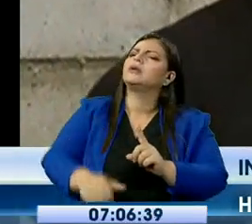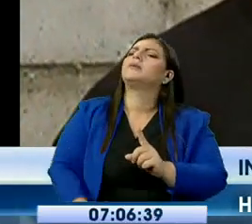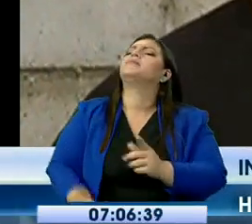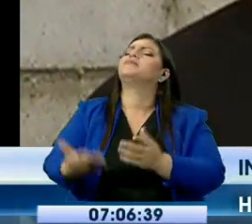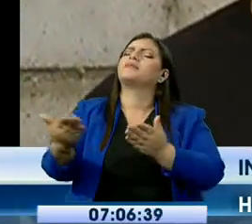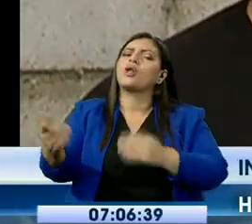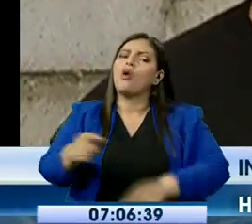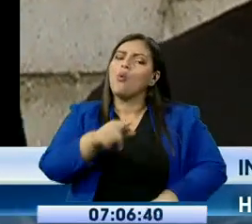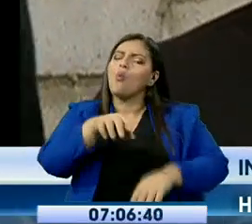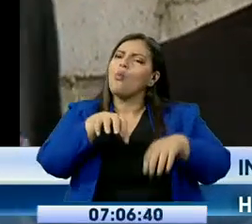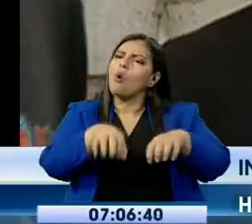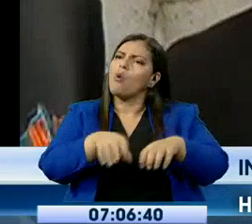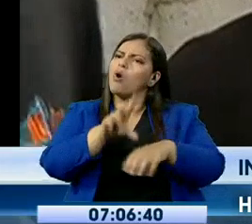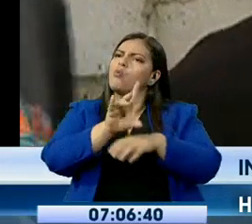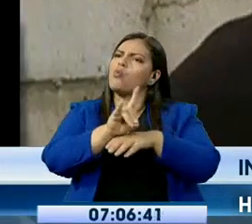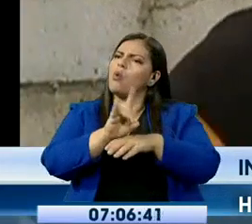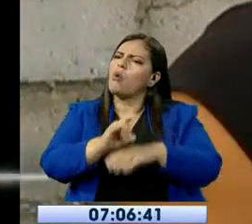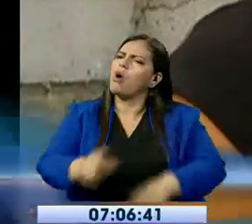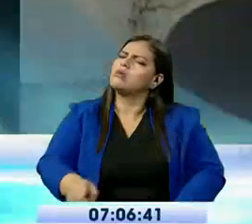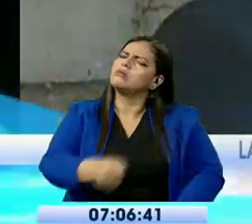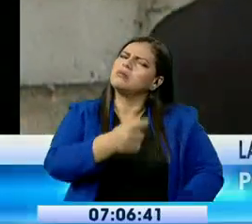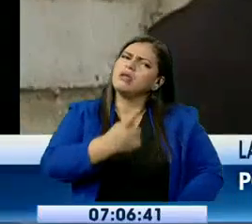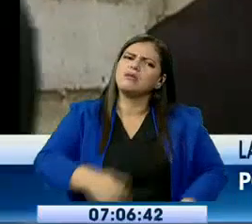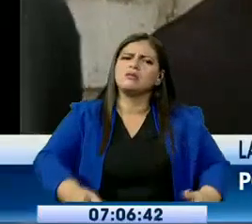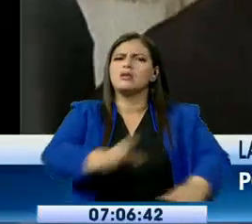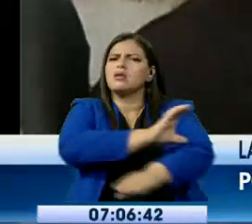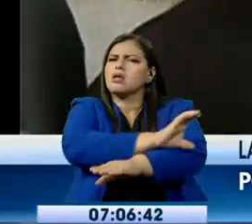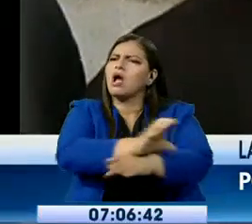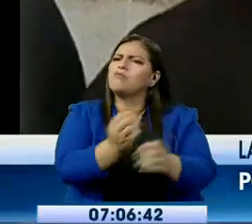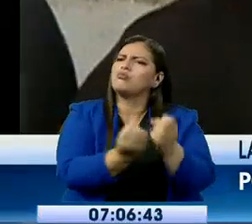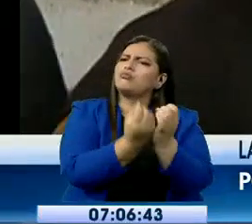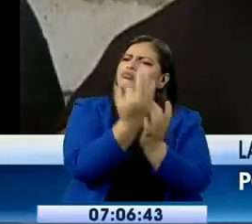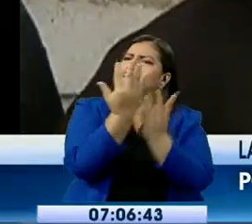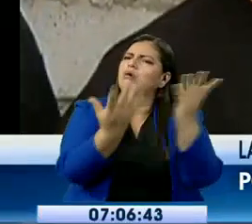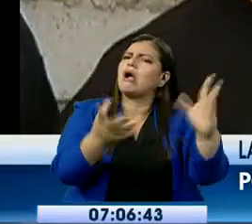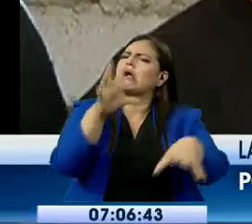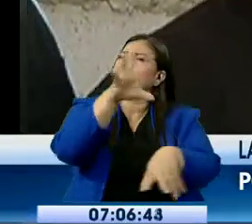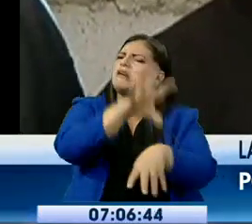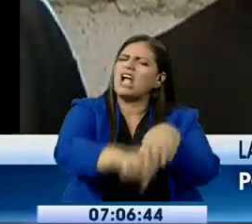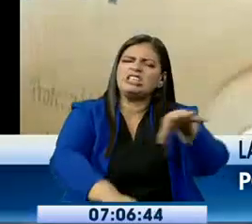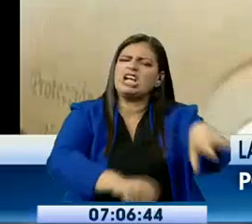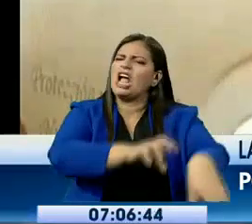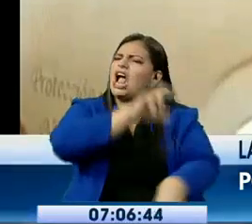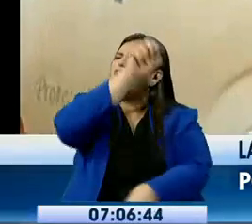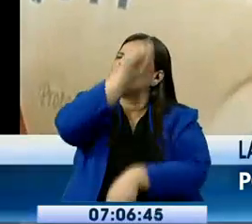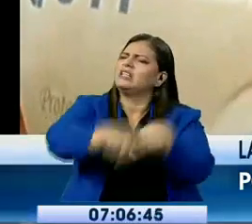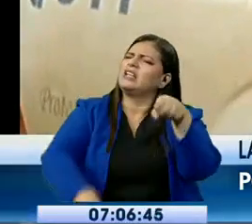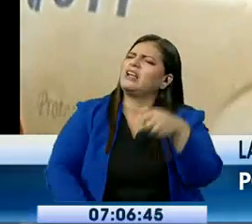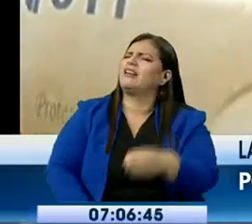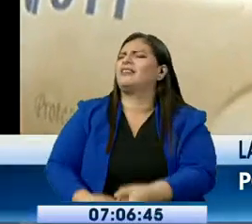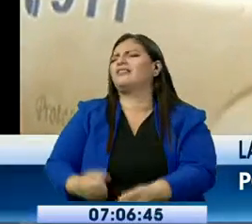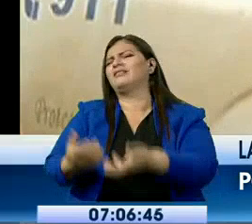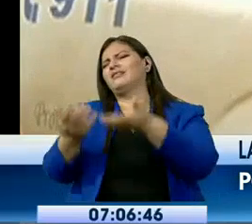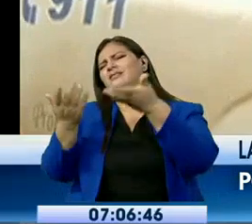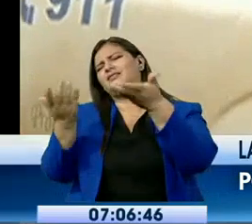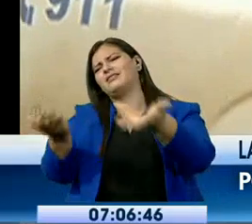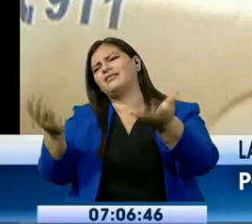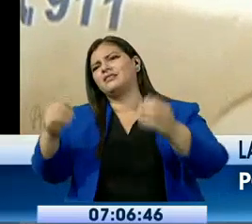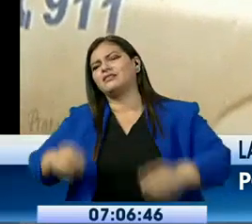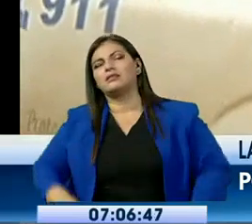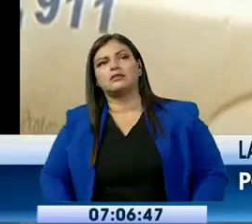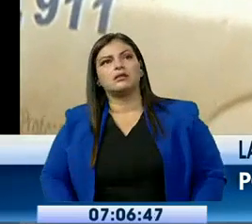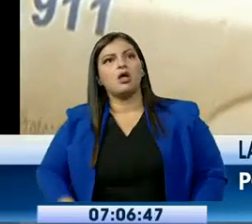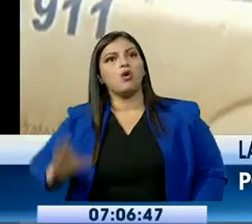tenía. Sí. ¿Ya? Pero él no tuvo con qué defenderse, solo ¿ya? se defendió fue con un palo nomás. Y él viene, el asesino lo cogió y